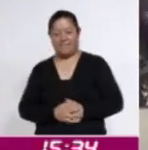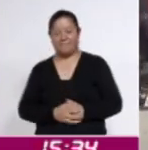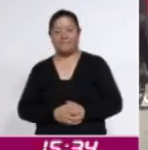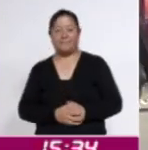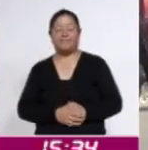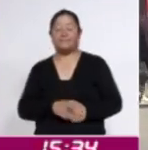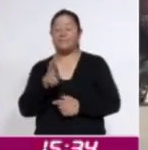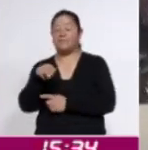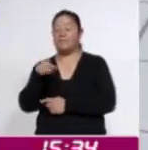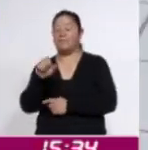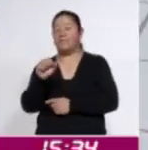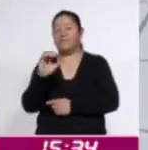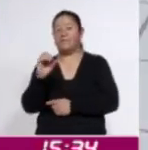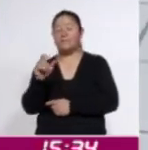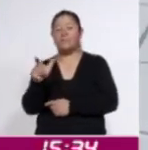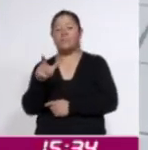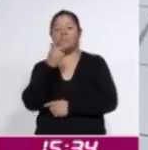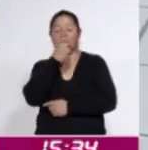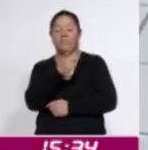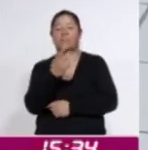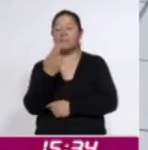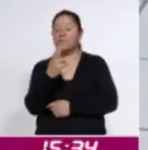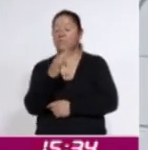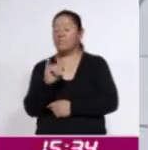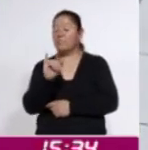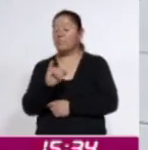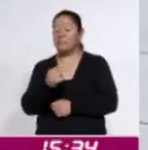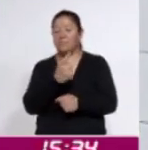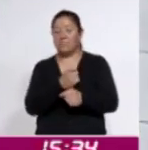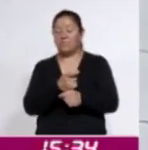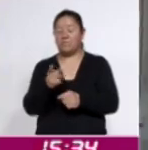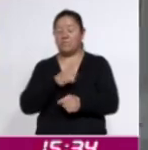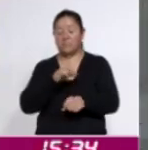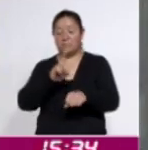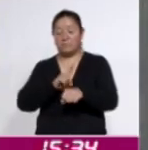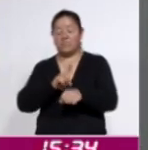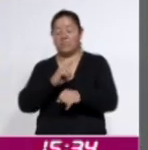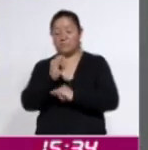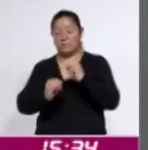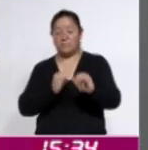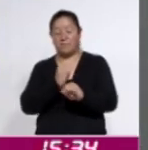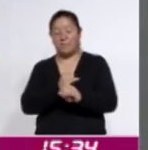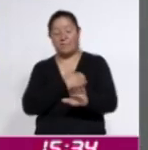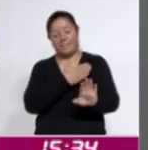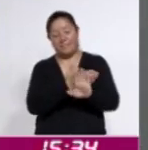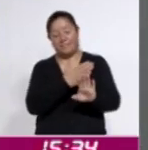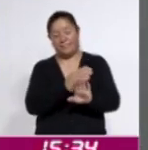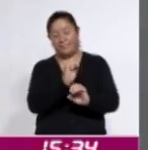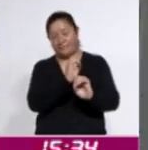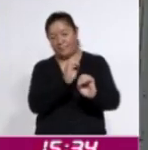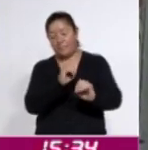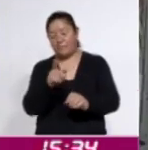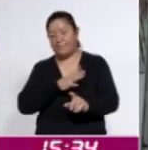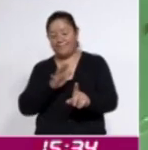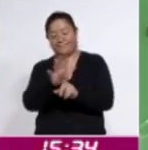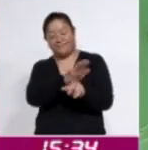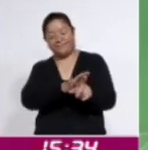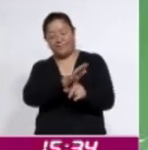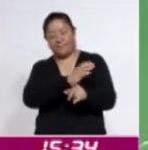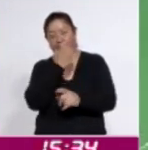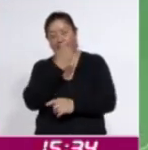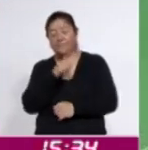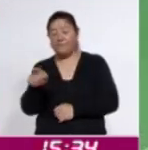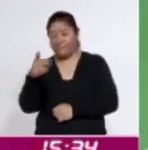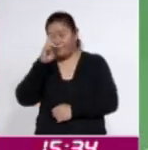La UNESCO declaró el primer jueves de noviembre como el Día Internacional contra la Violencia y el Acoso Escolar. Reconoció que la violencia en las